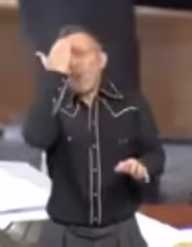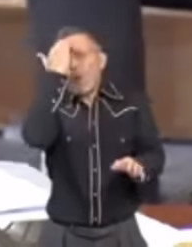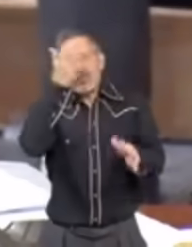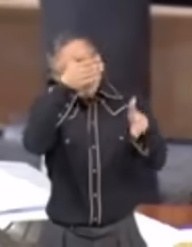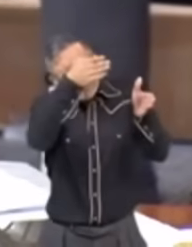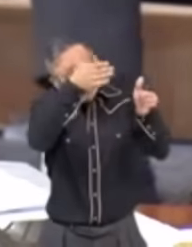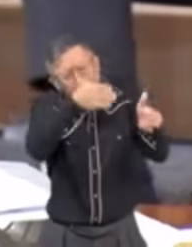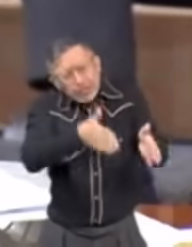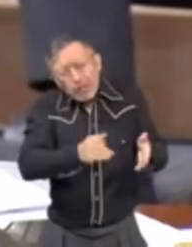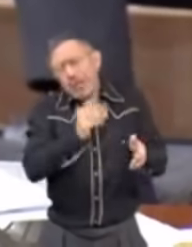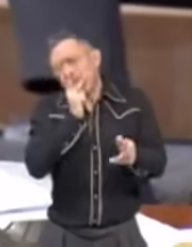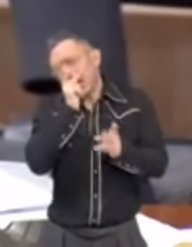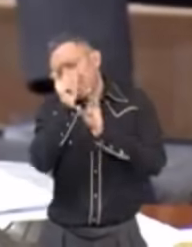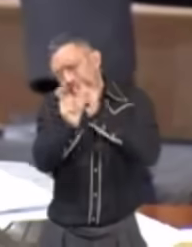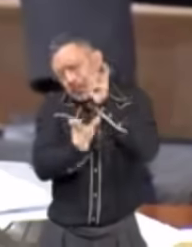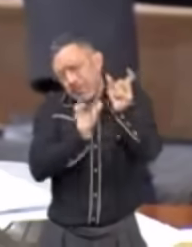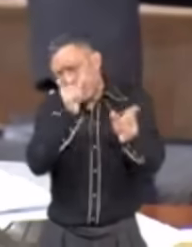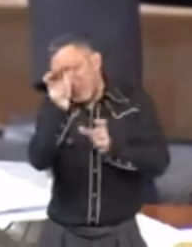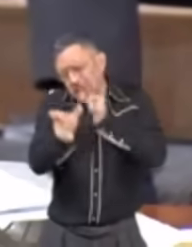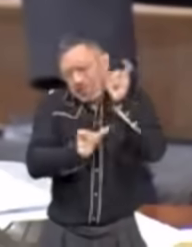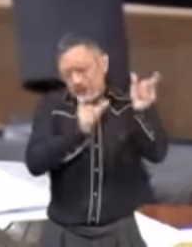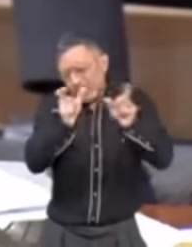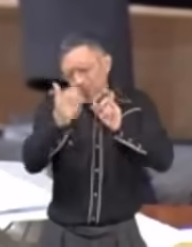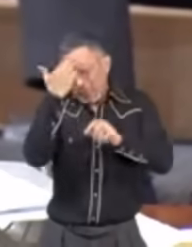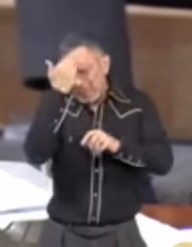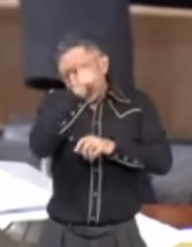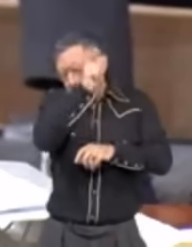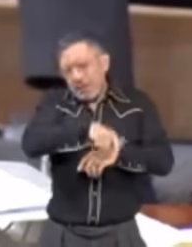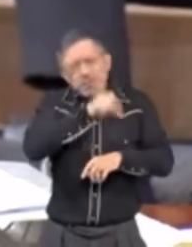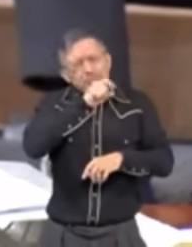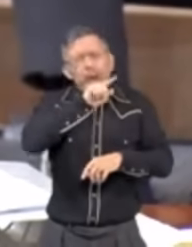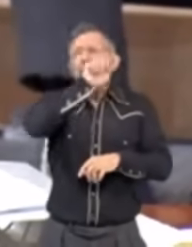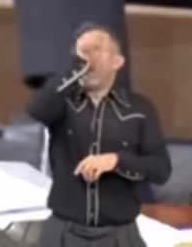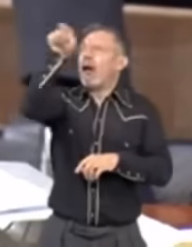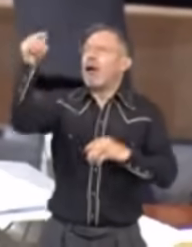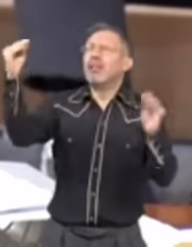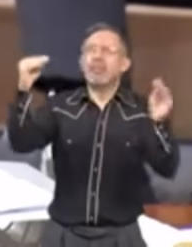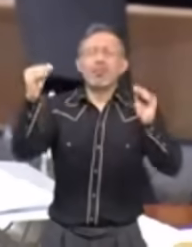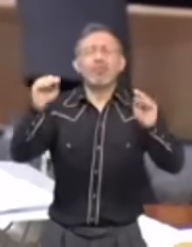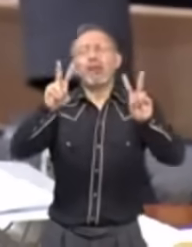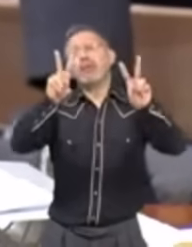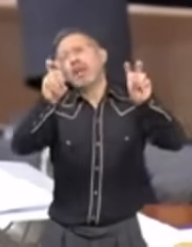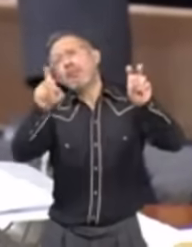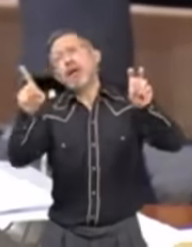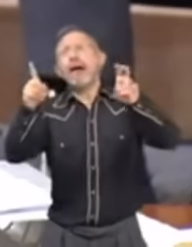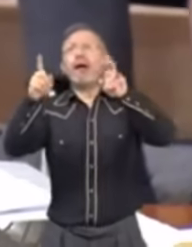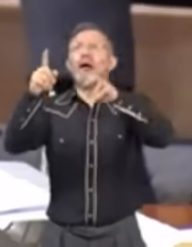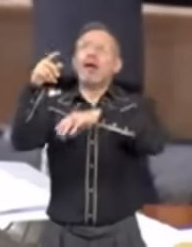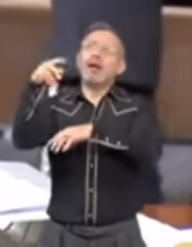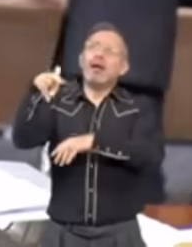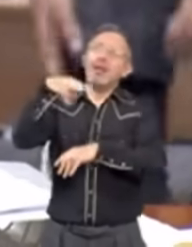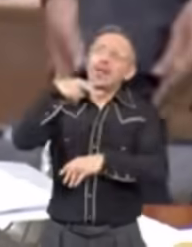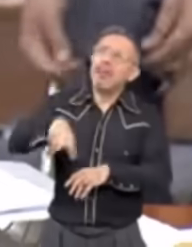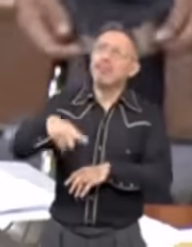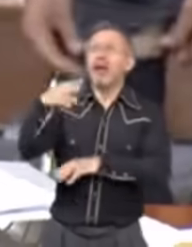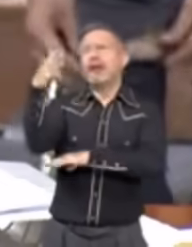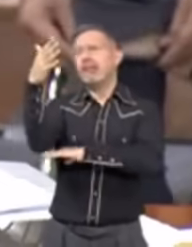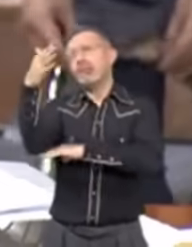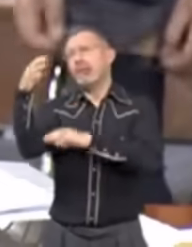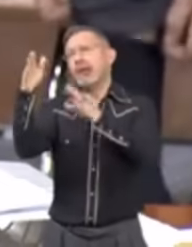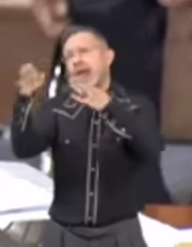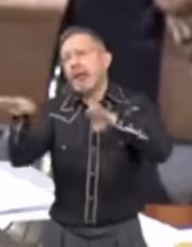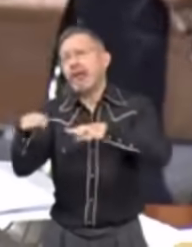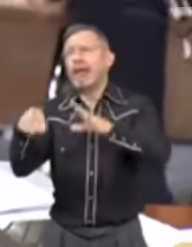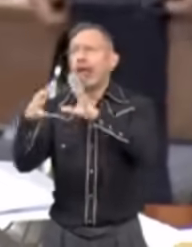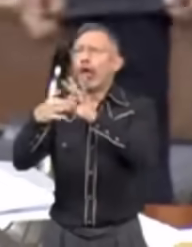dice. Todos son los mismos en cualquier debate, aunque esté usted hablando de la Navidad. Son los mismos insultos que usa